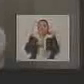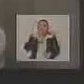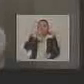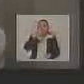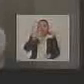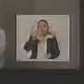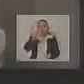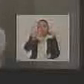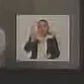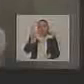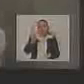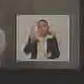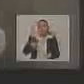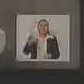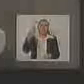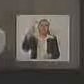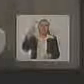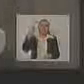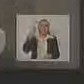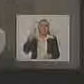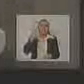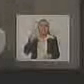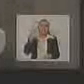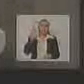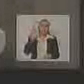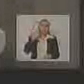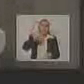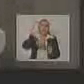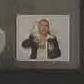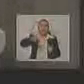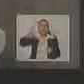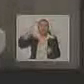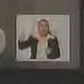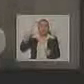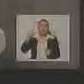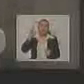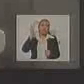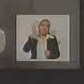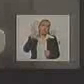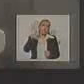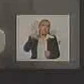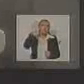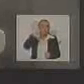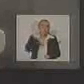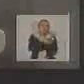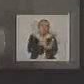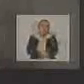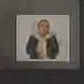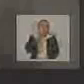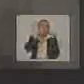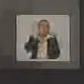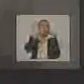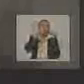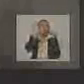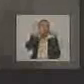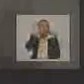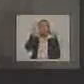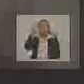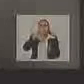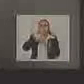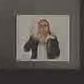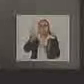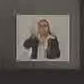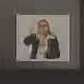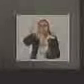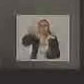Federal. Hoy escuchamos las propuestas de las y los candidatos para la jefatura delegacional de Benito Juárez. Muchísimas gracias, candidatas,